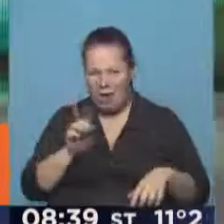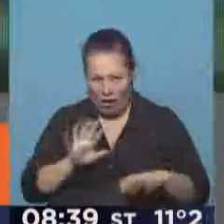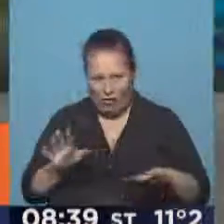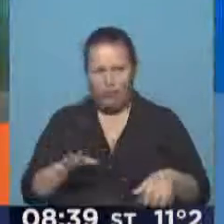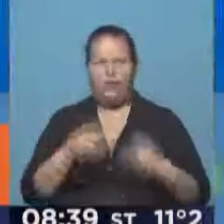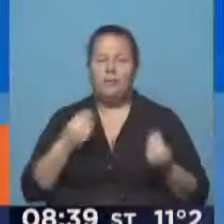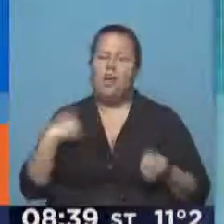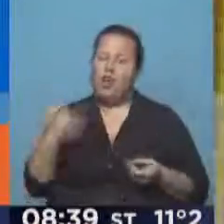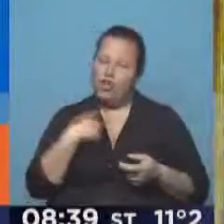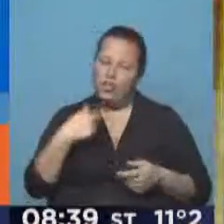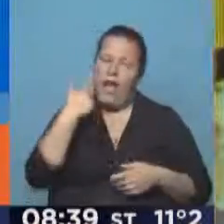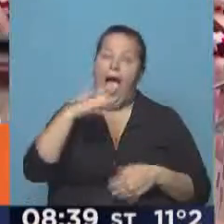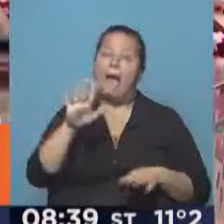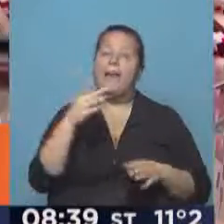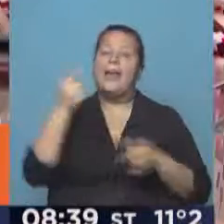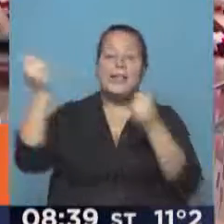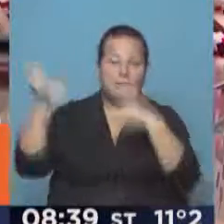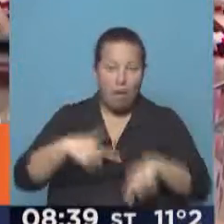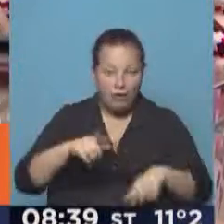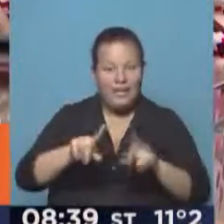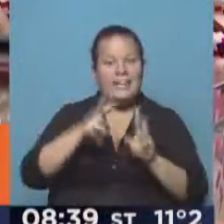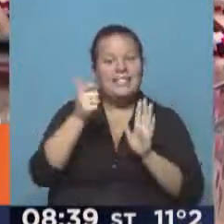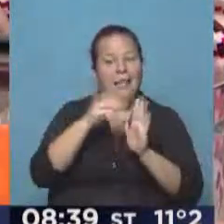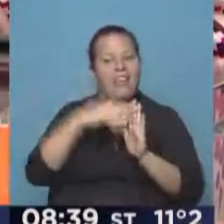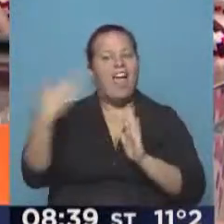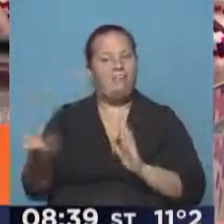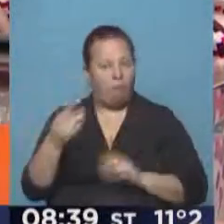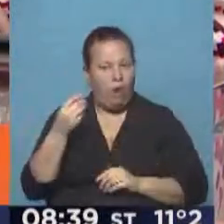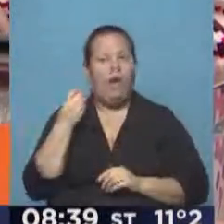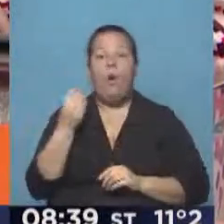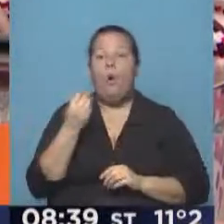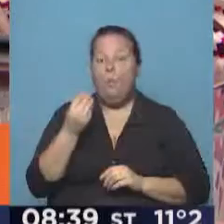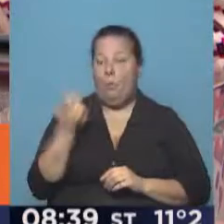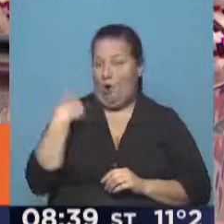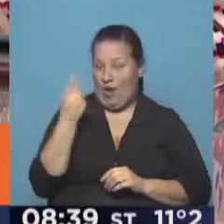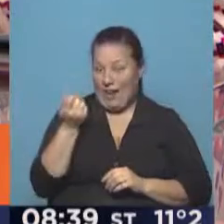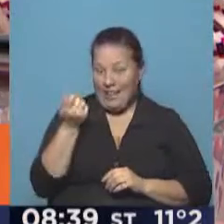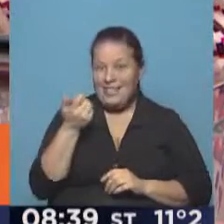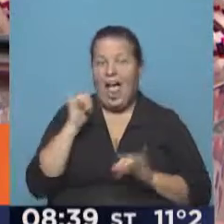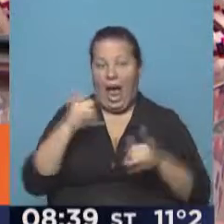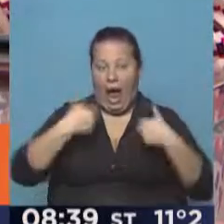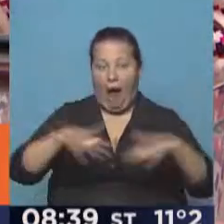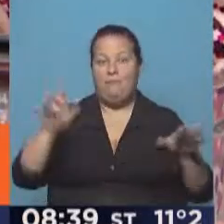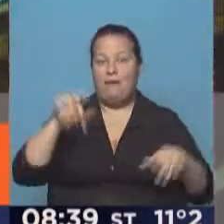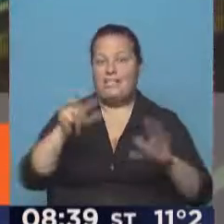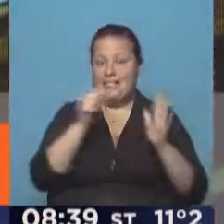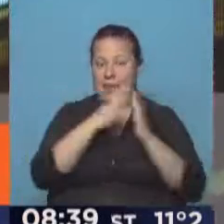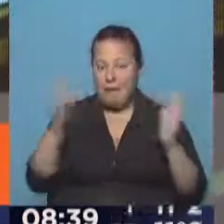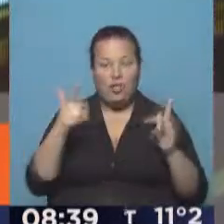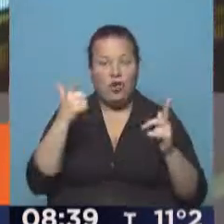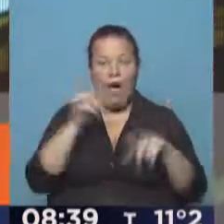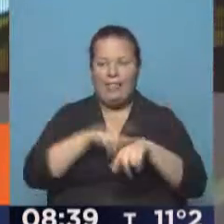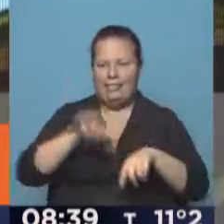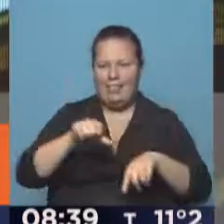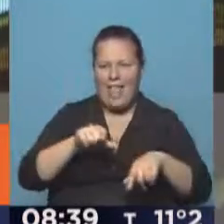El tema es que nosotros vamos a ver el impacto de las importaciones el segundo semestre. Ajá. Porque como recién se permitió la apertura el primer semestre, no hubo